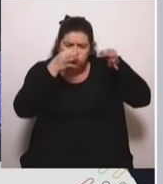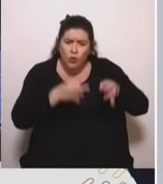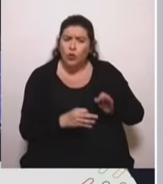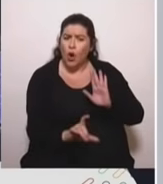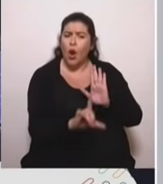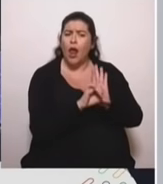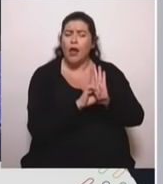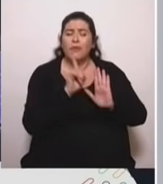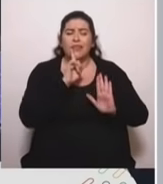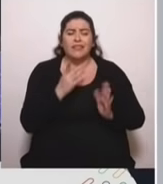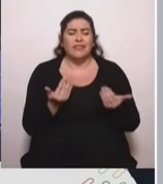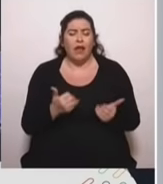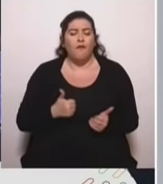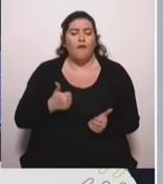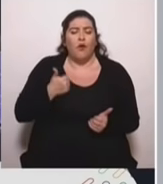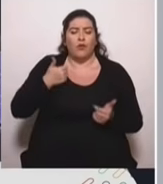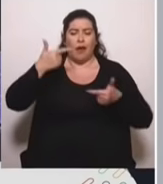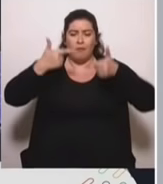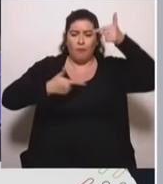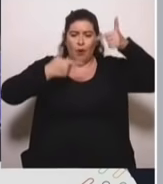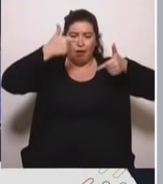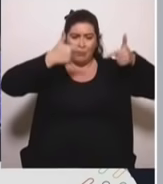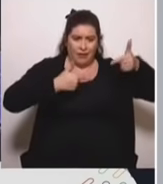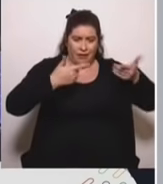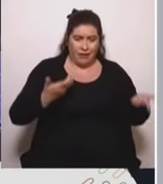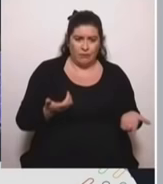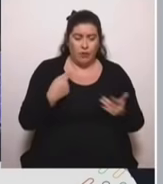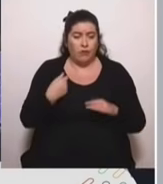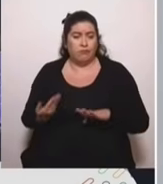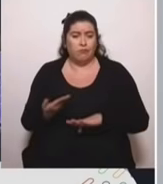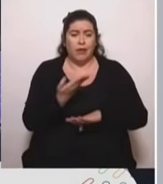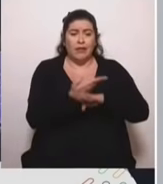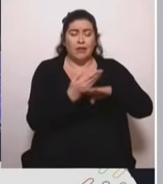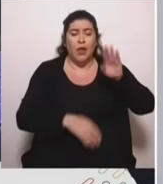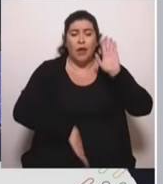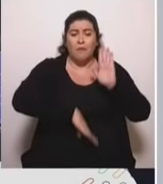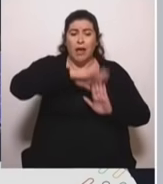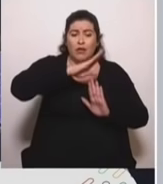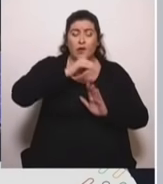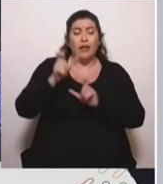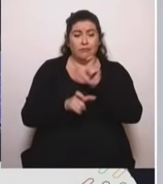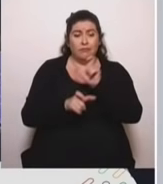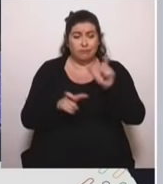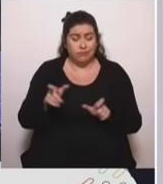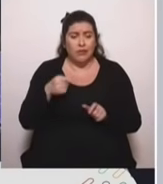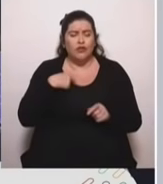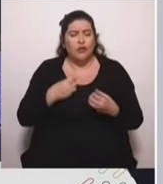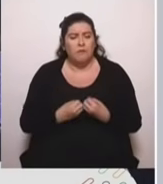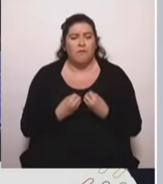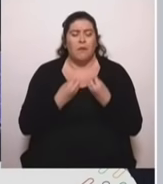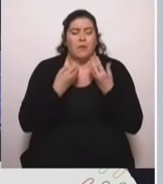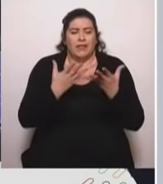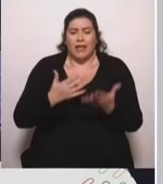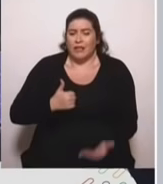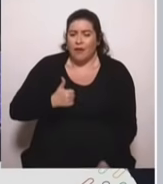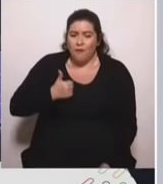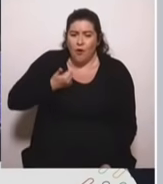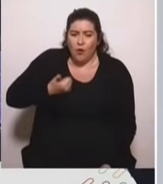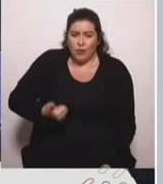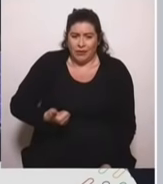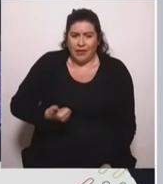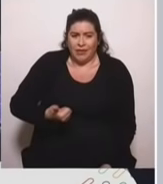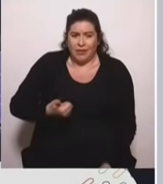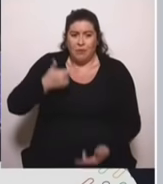no va quedando un registro, no se sabe bien quién votó, quién no votó, pero tampoco estaba técnicamente la posibilidad de hacer, por ejemplo, un voto con